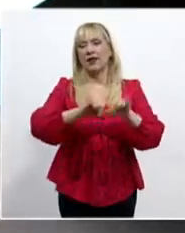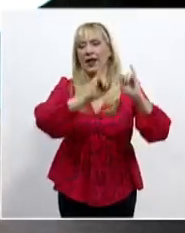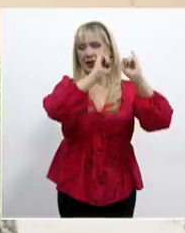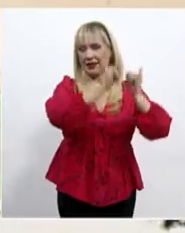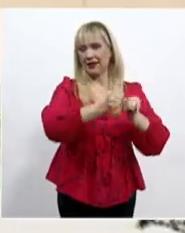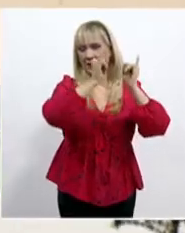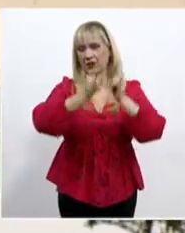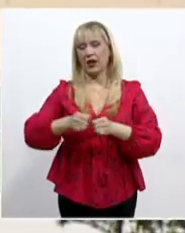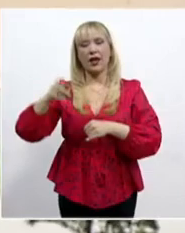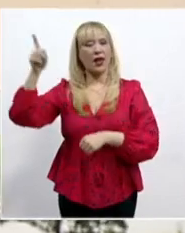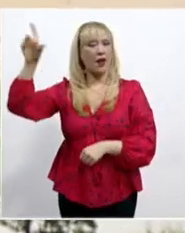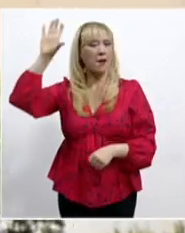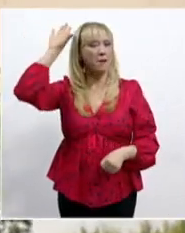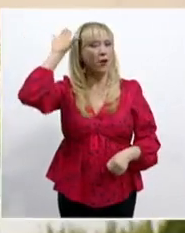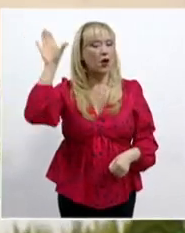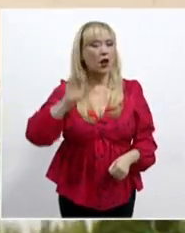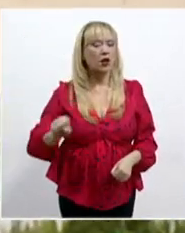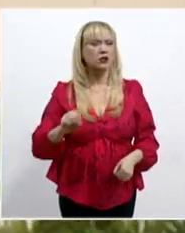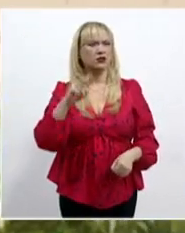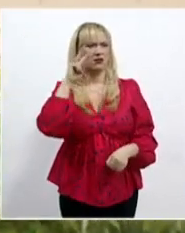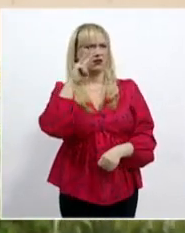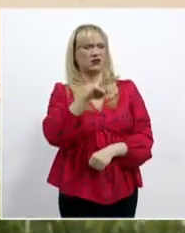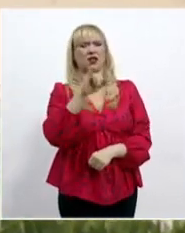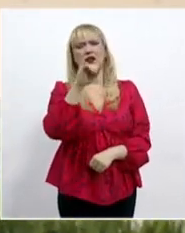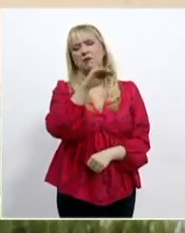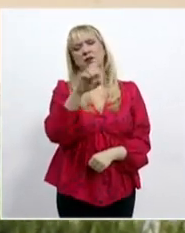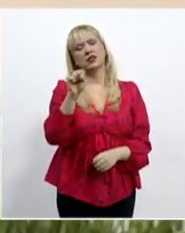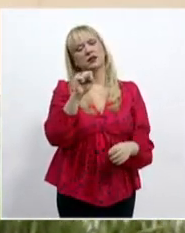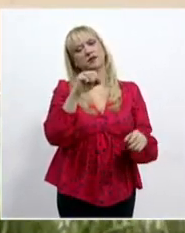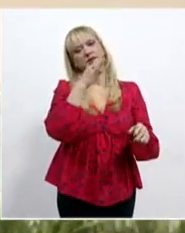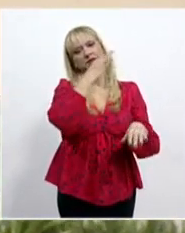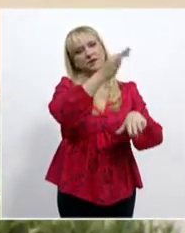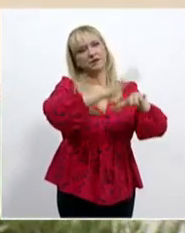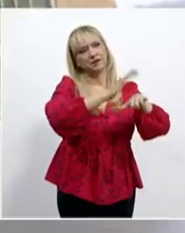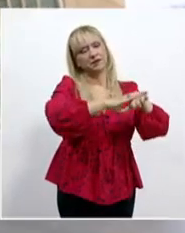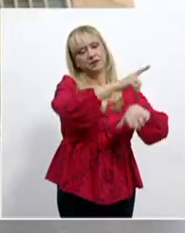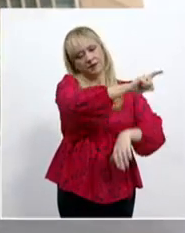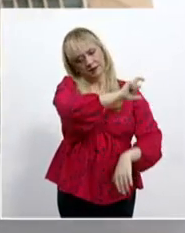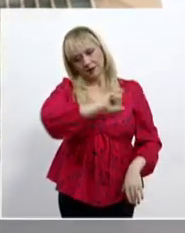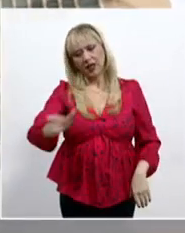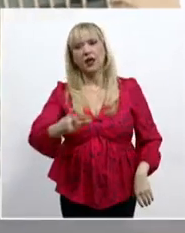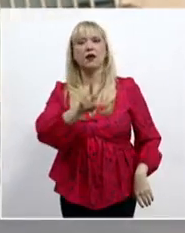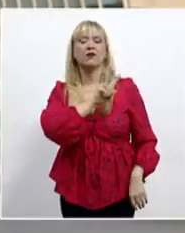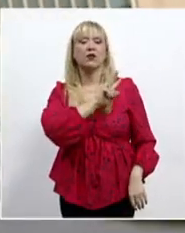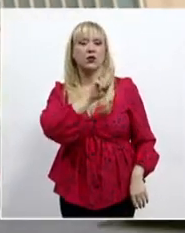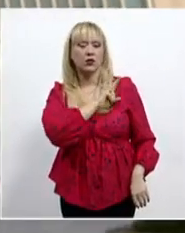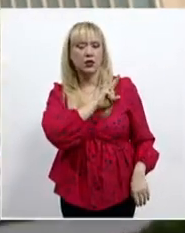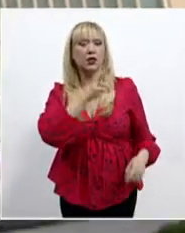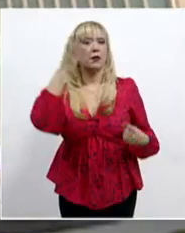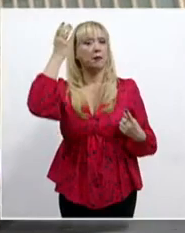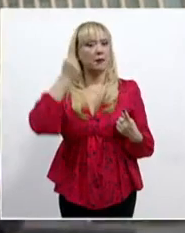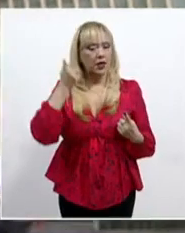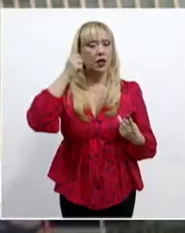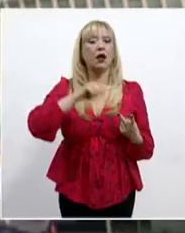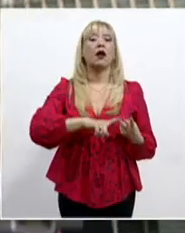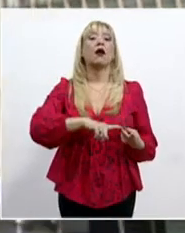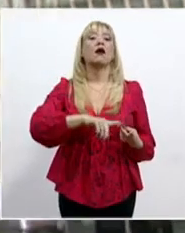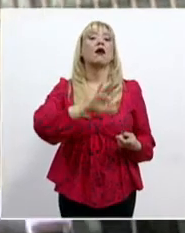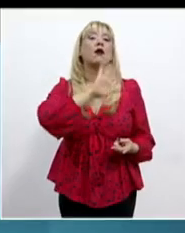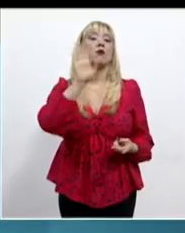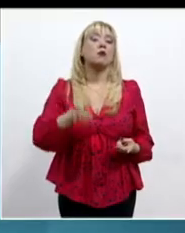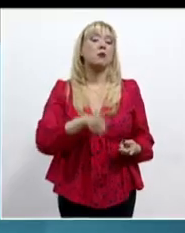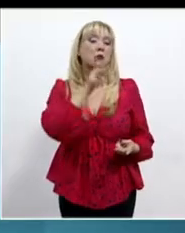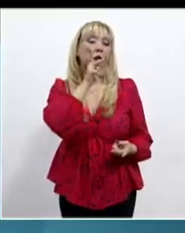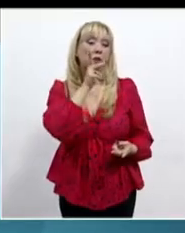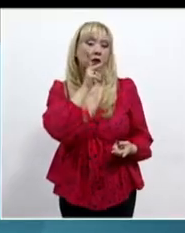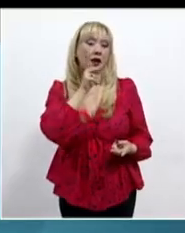residencia en Morelos condenó al Seguro Social a pagar las pensiones por viudez y orfandad a una madre y a su hija. El juez Adrián López